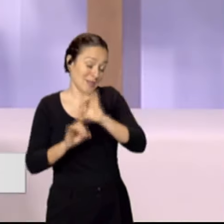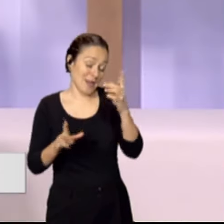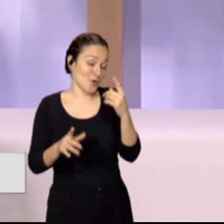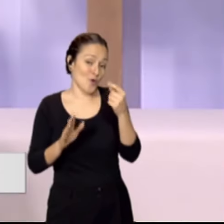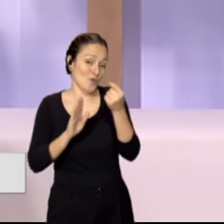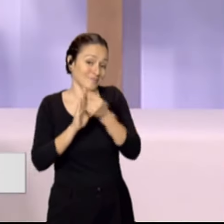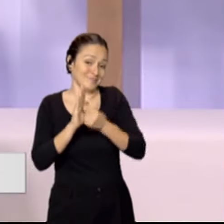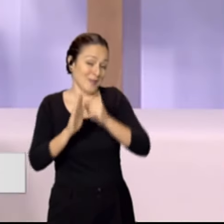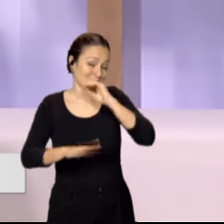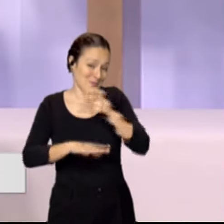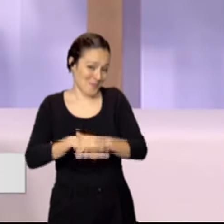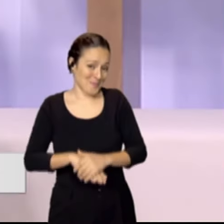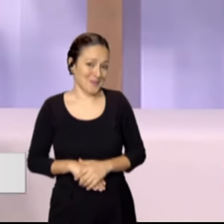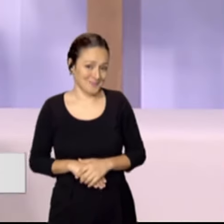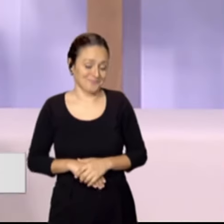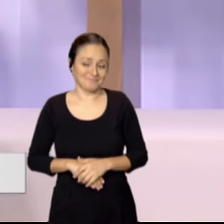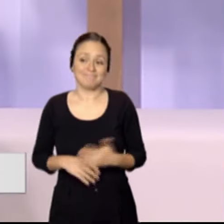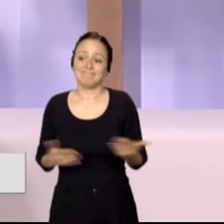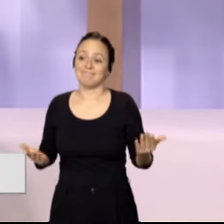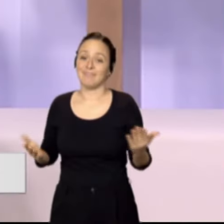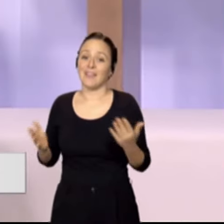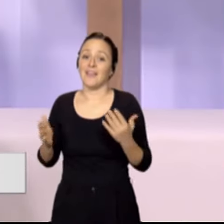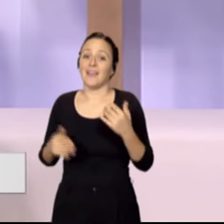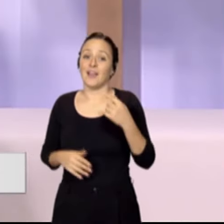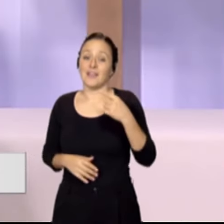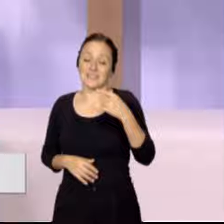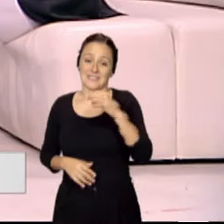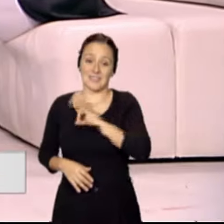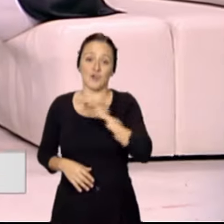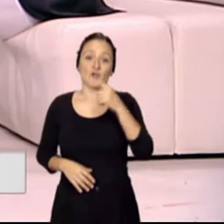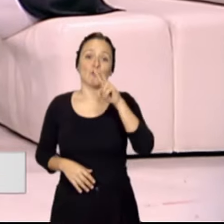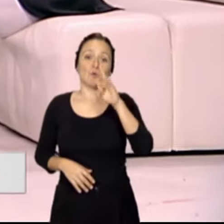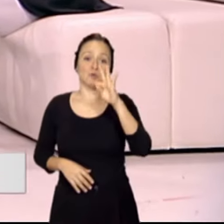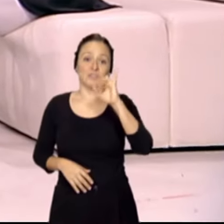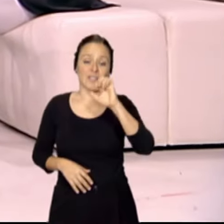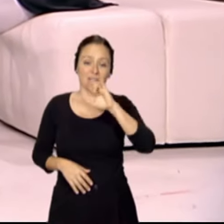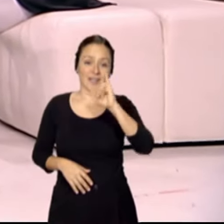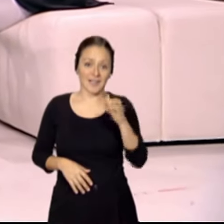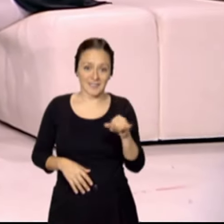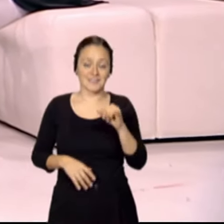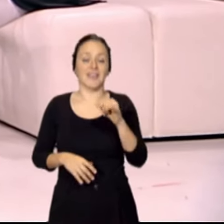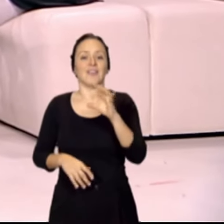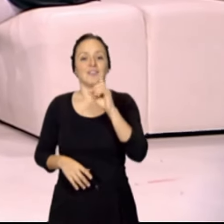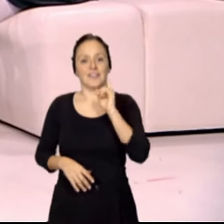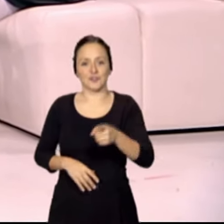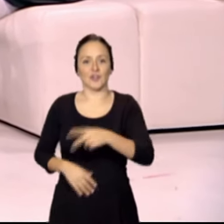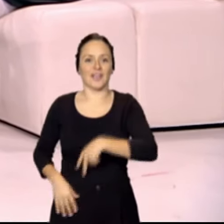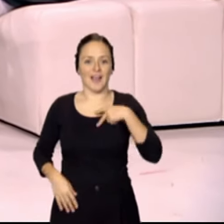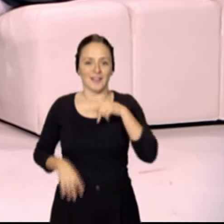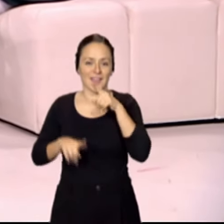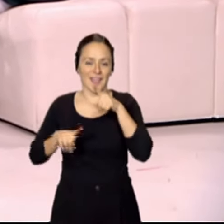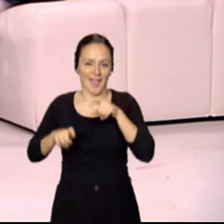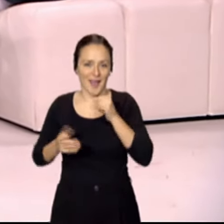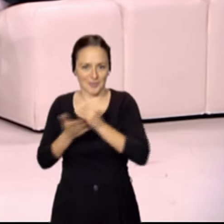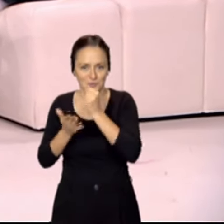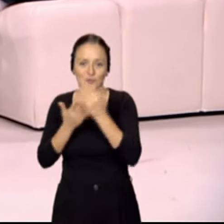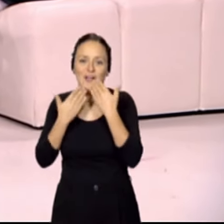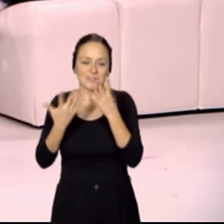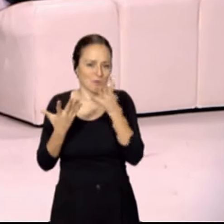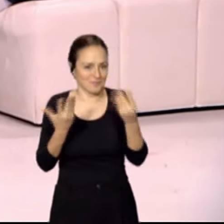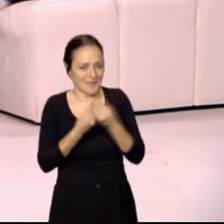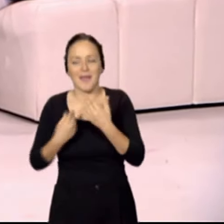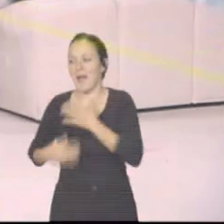estándares pues Javier gutierre taño director general de agricultura Gracias por habernos acompañado muy amable Buenos